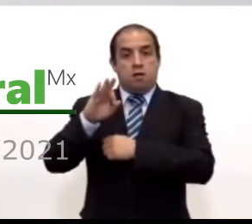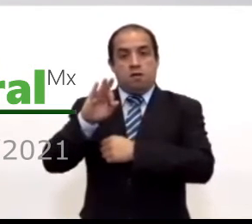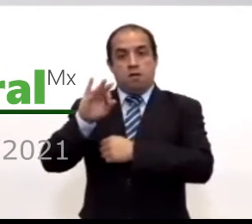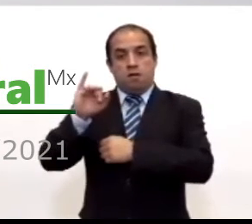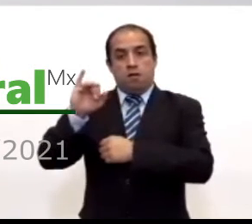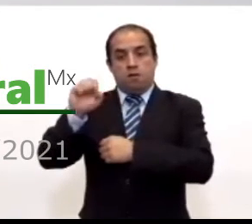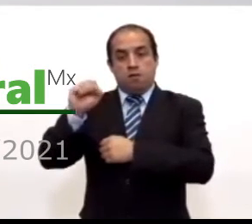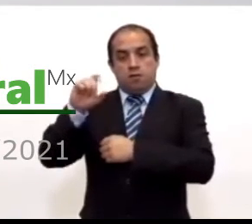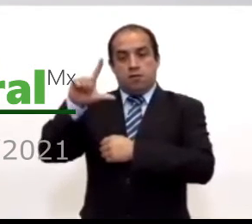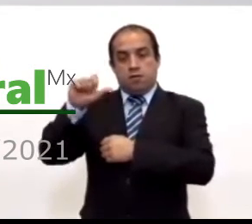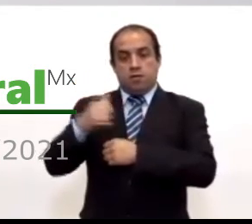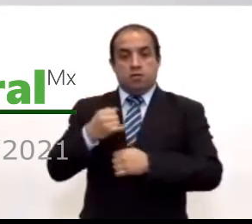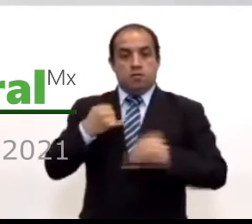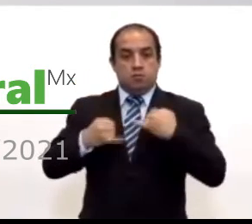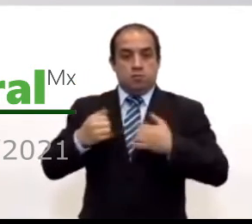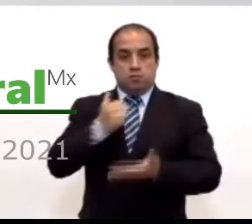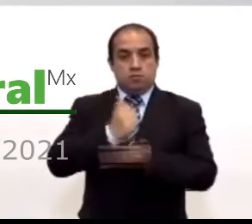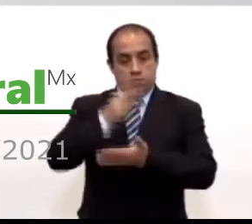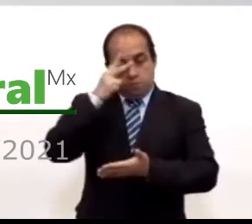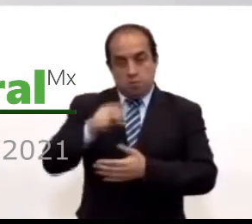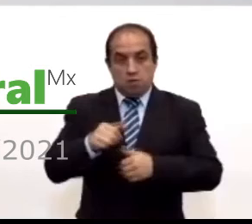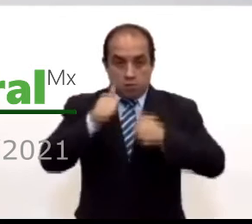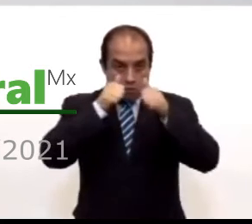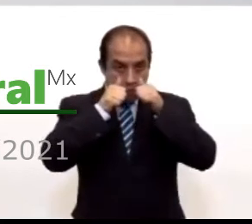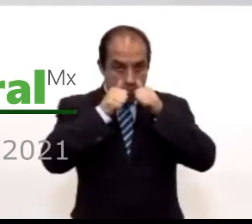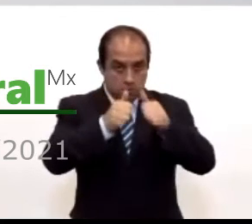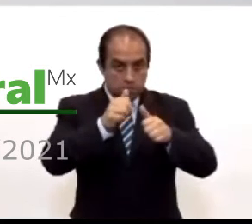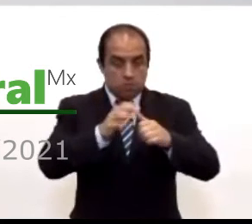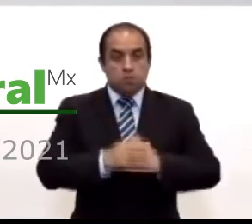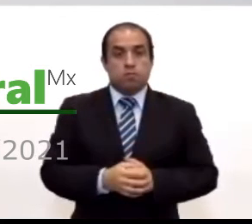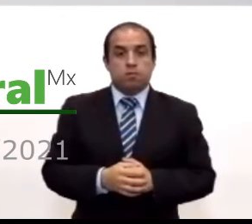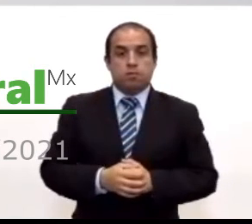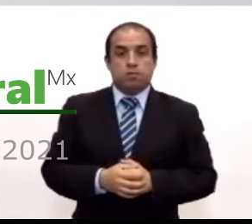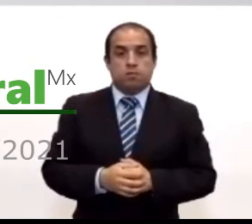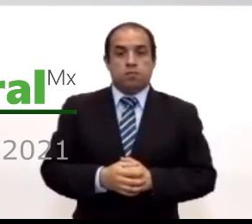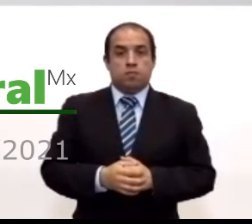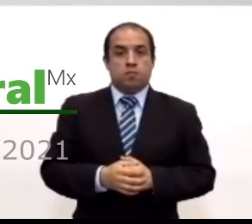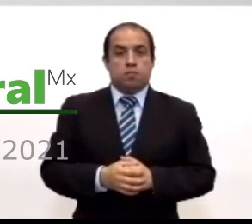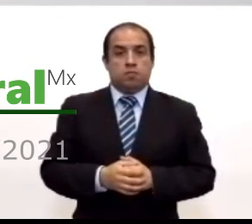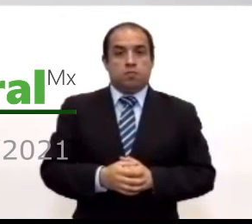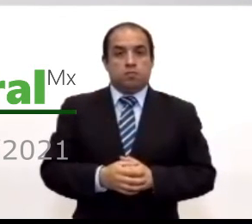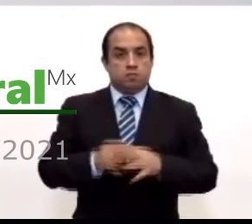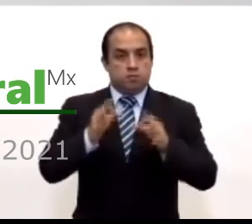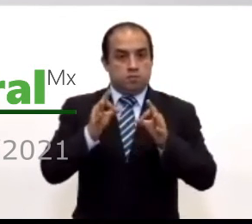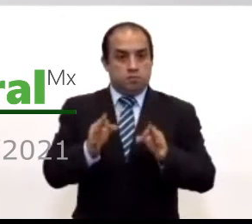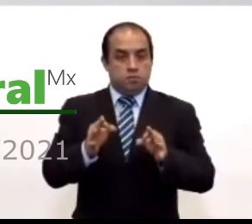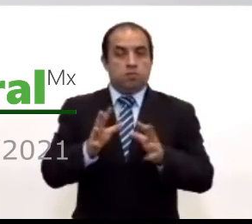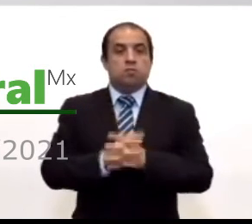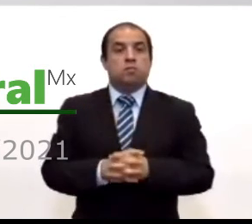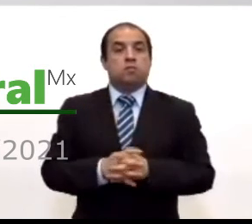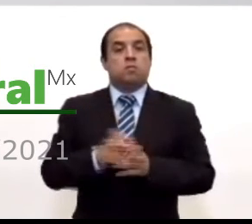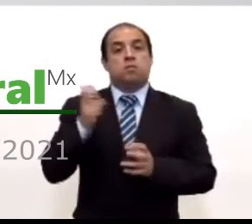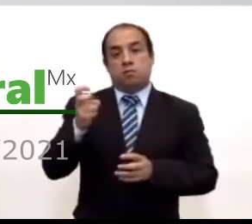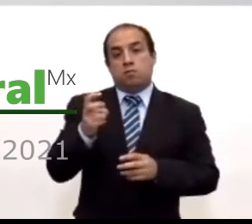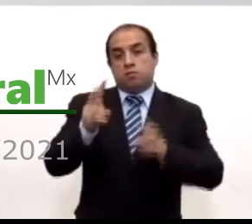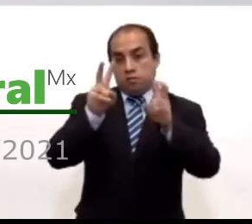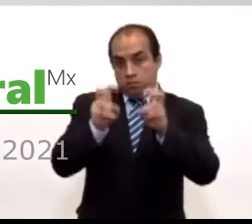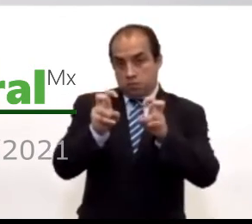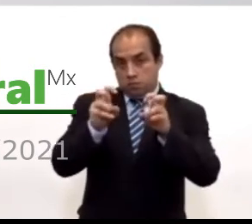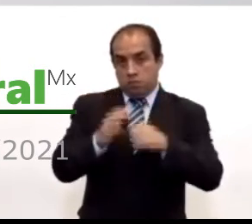de Justicia de la Ciudad de México, pues se atiende como tiene que atenderse, y pues ahí es un tema,